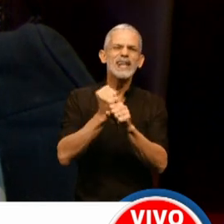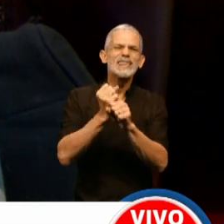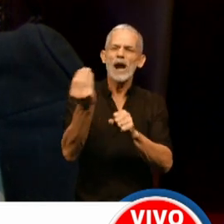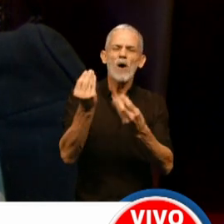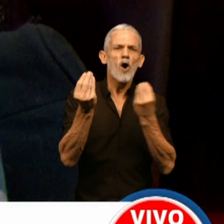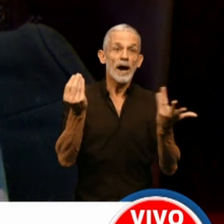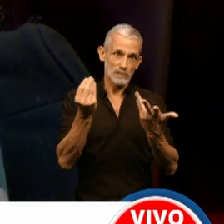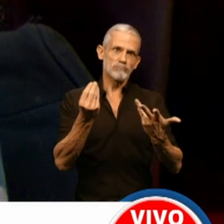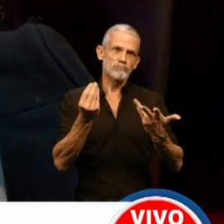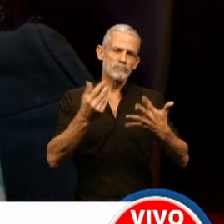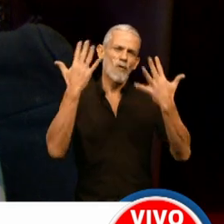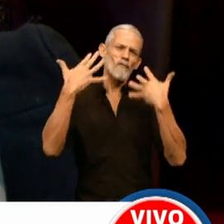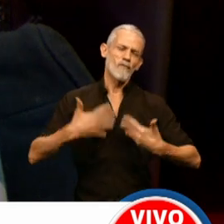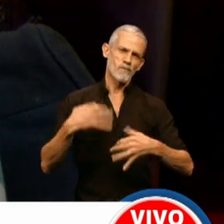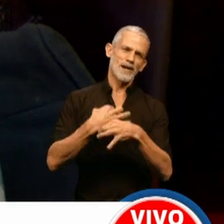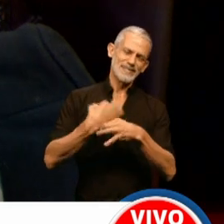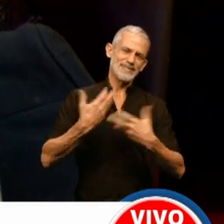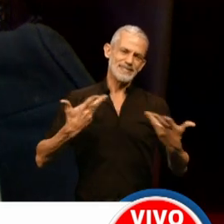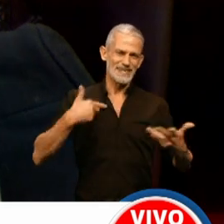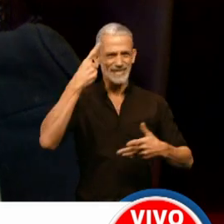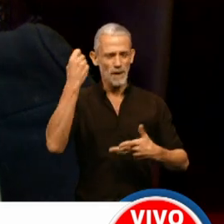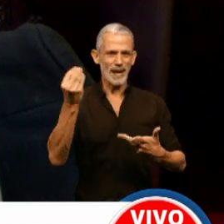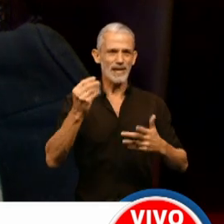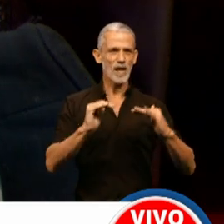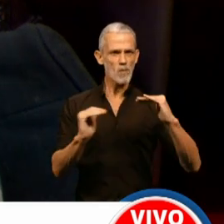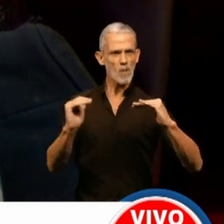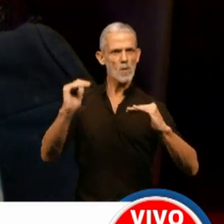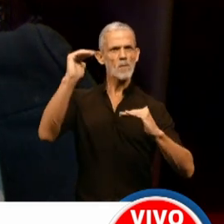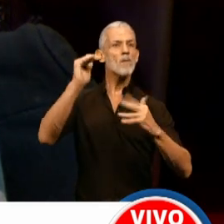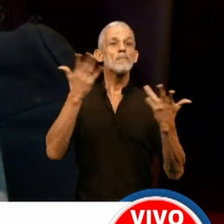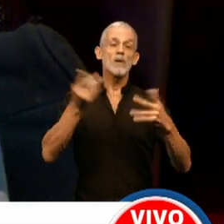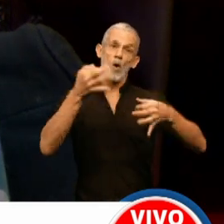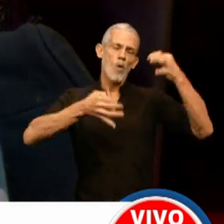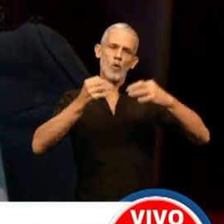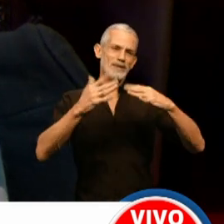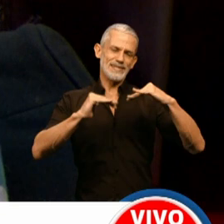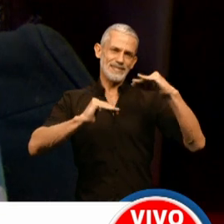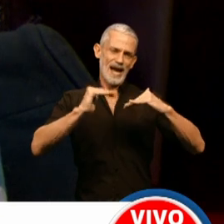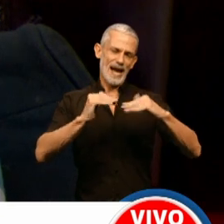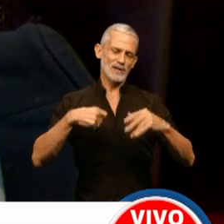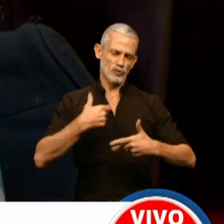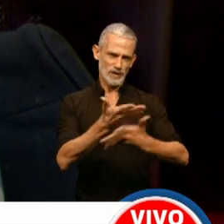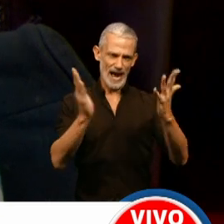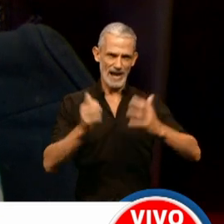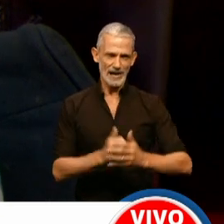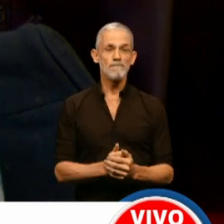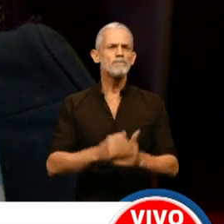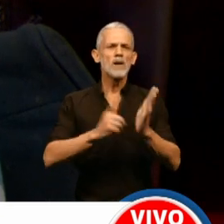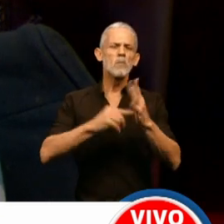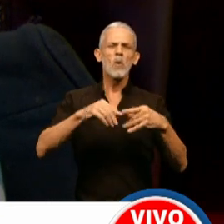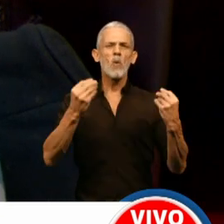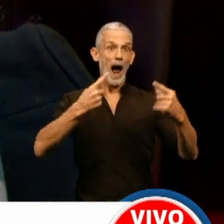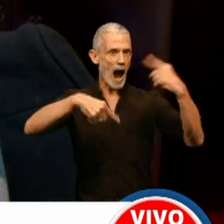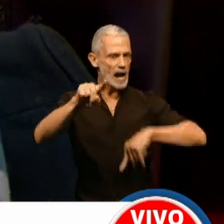un componente formativo a la meritocracia le respondemos con justicia social el argumento en rigor es el